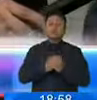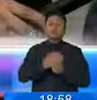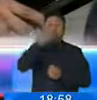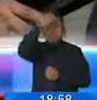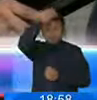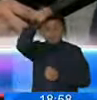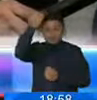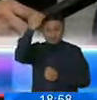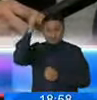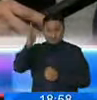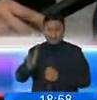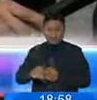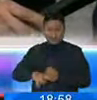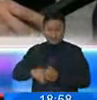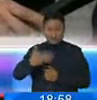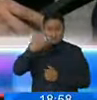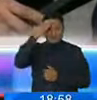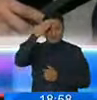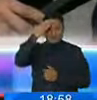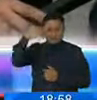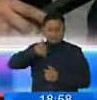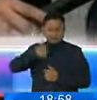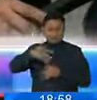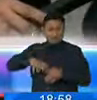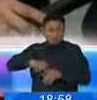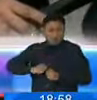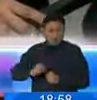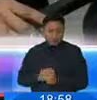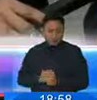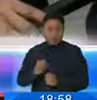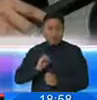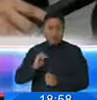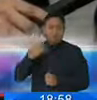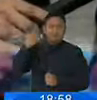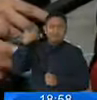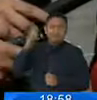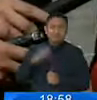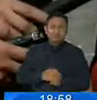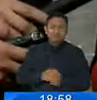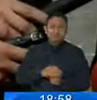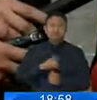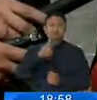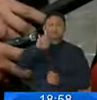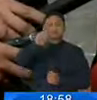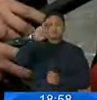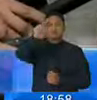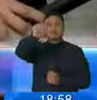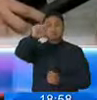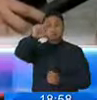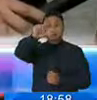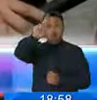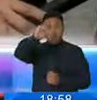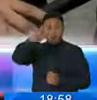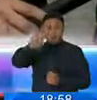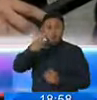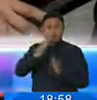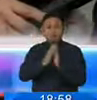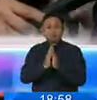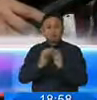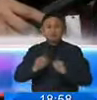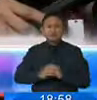pleno conocimiento de las acciones de mi secuestro. Peor que eso, Chicaiza le va a rogar que le